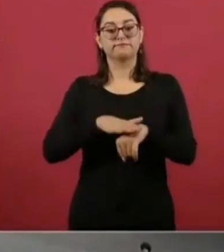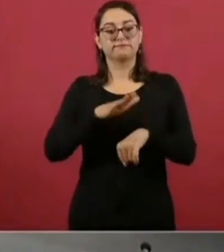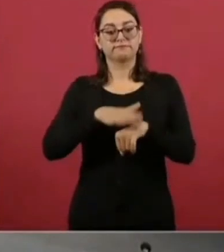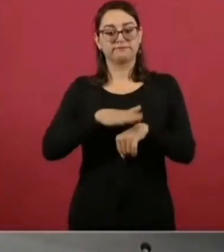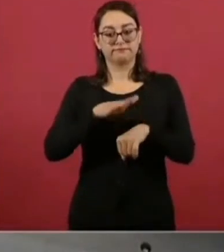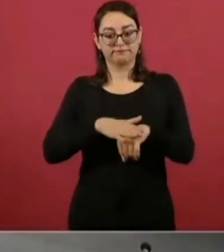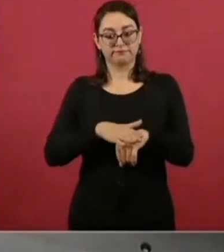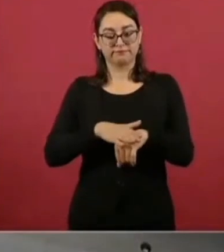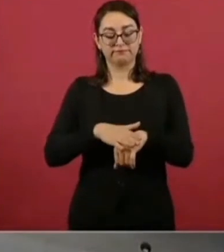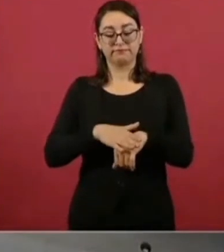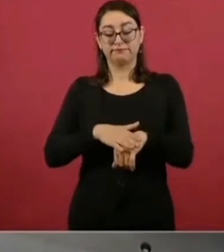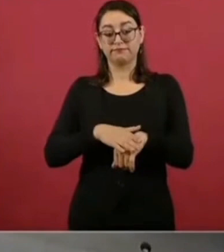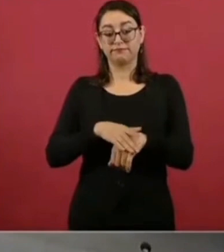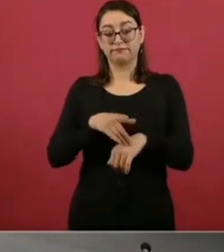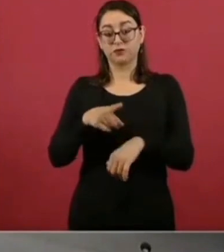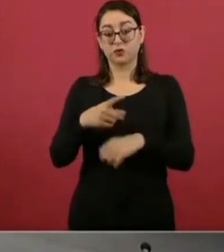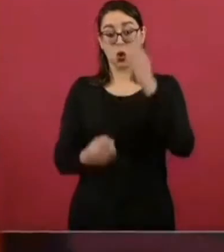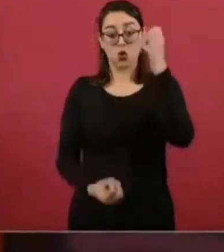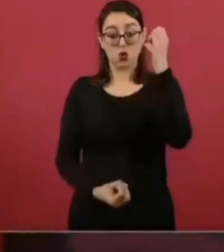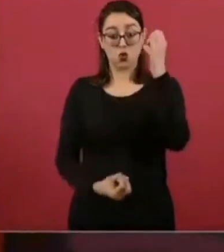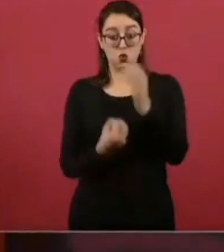nueva red social.